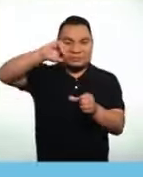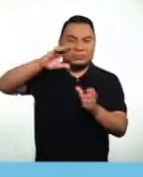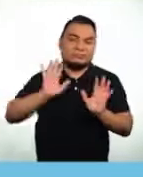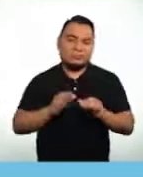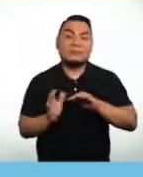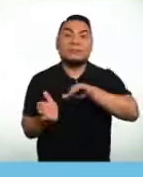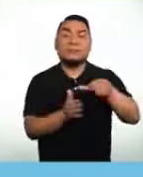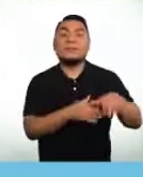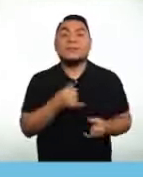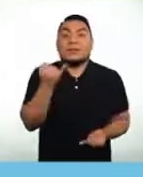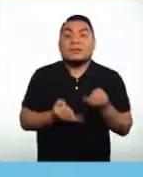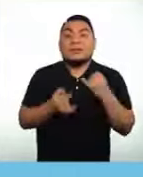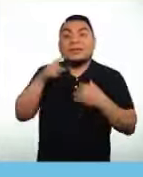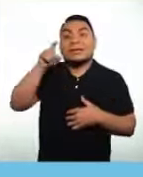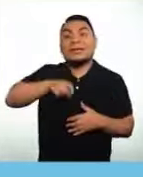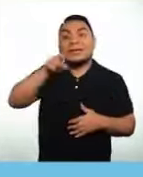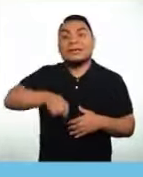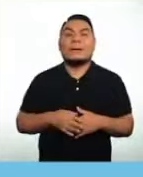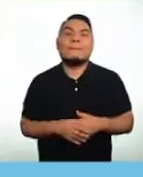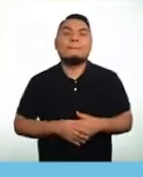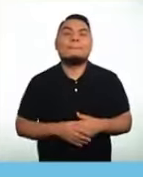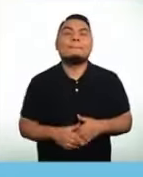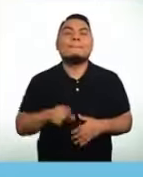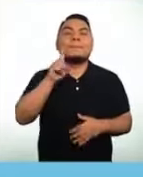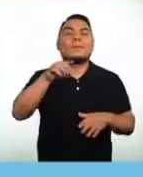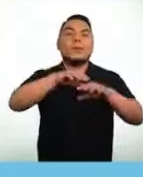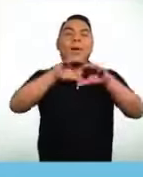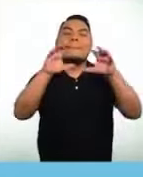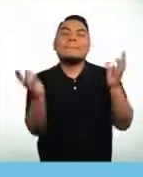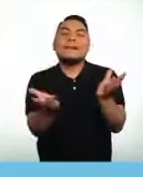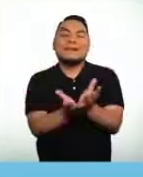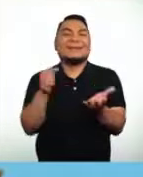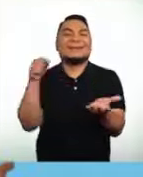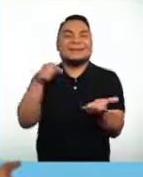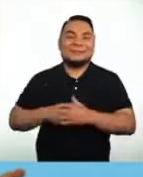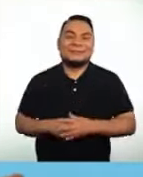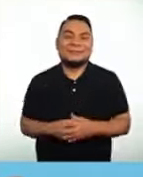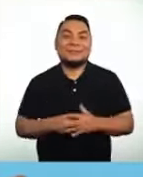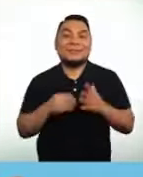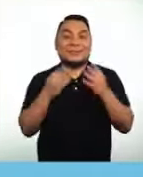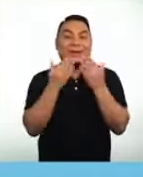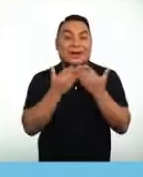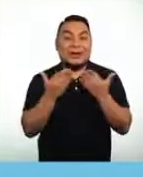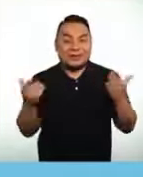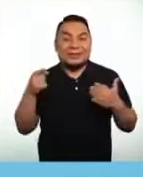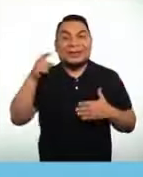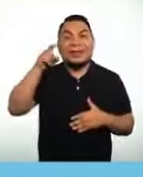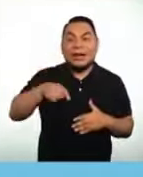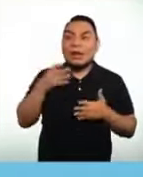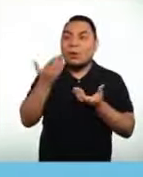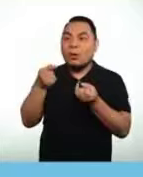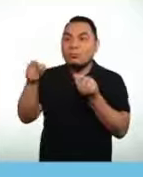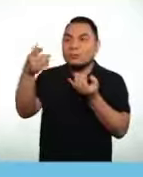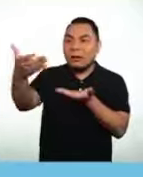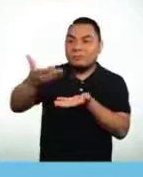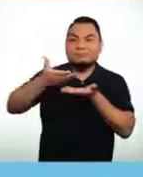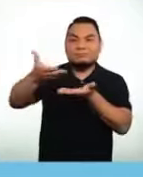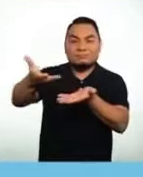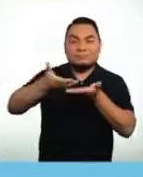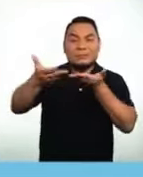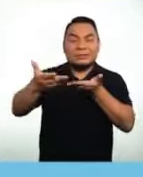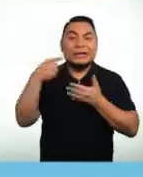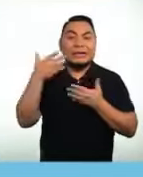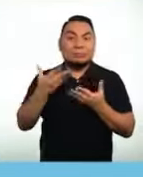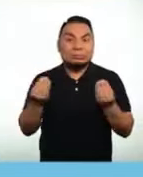manguera. Y por último, necesitaremos una pelota. Son varias cosas que tenemos que